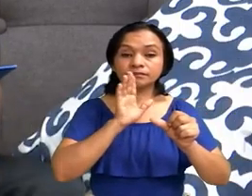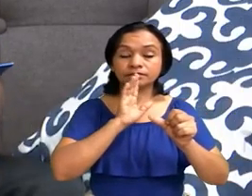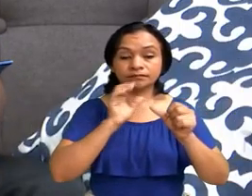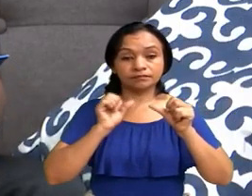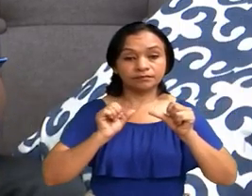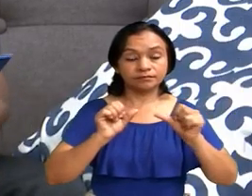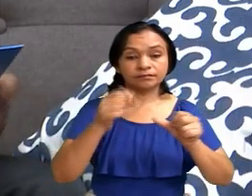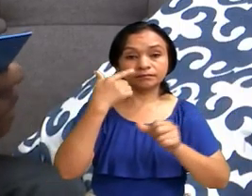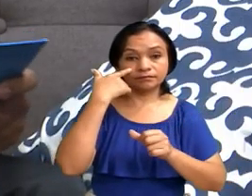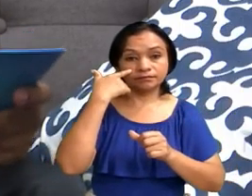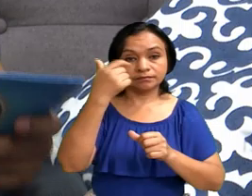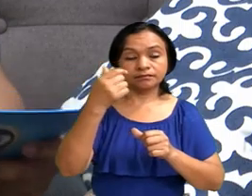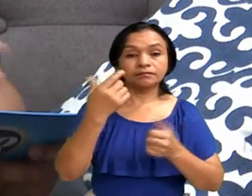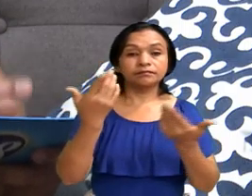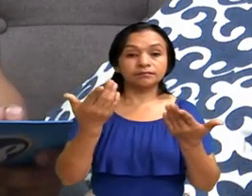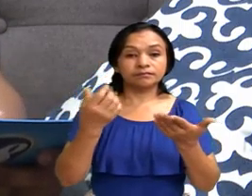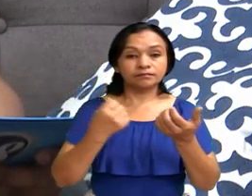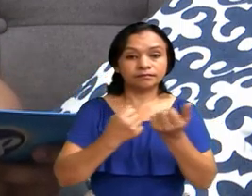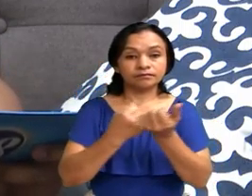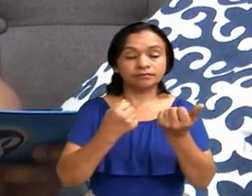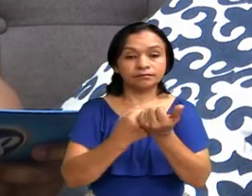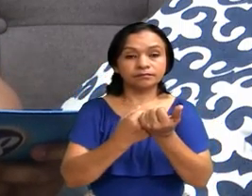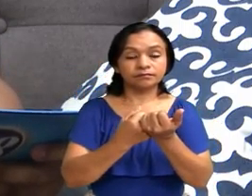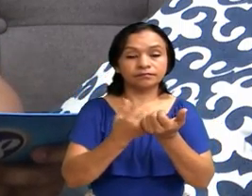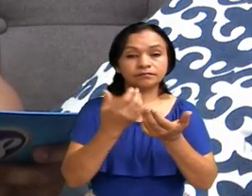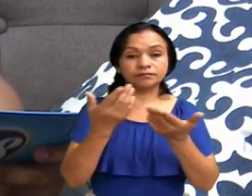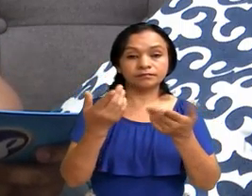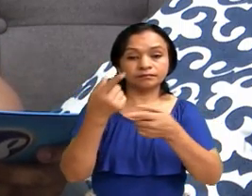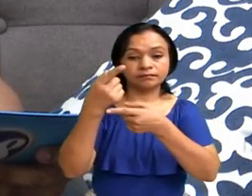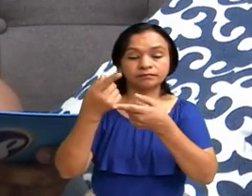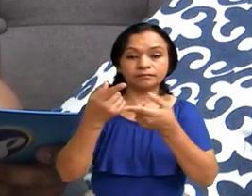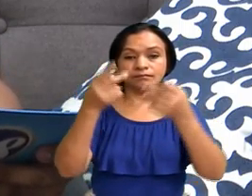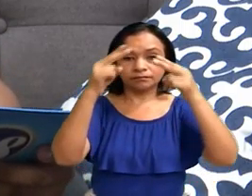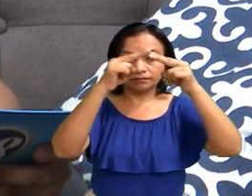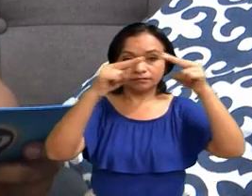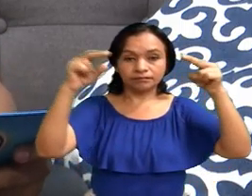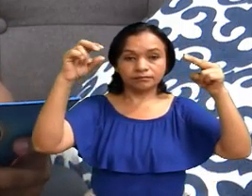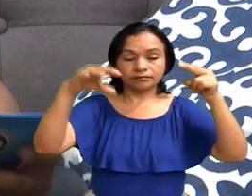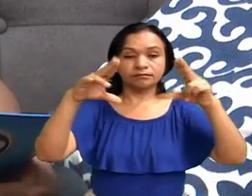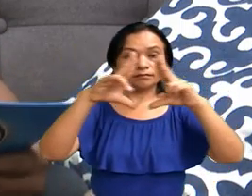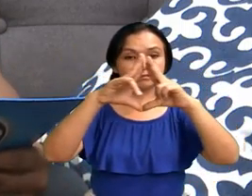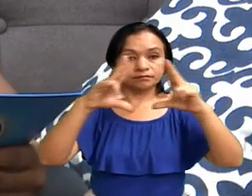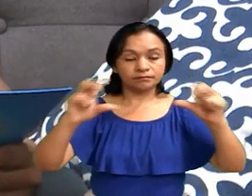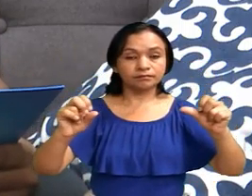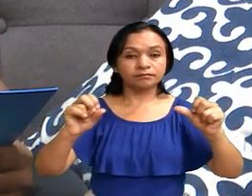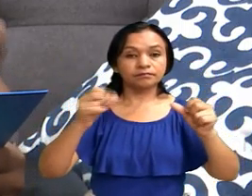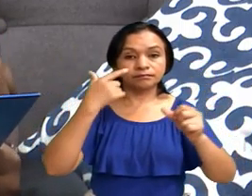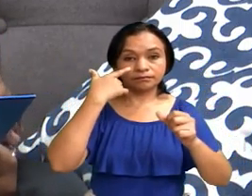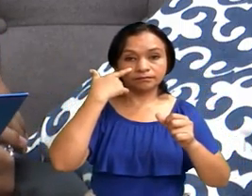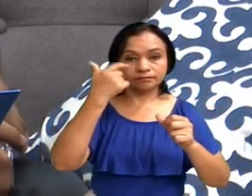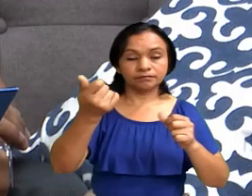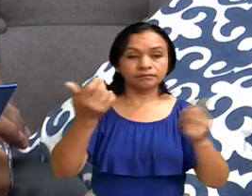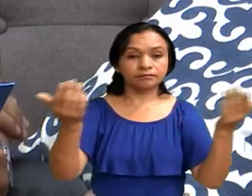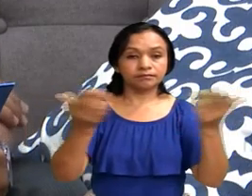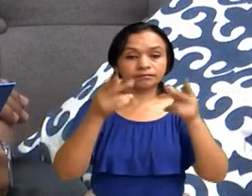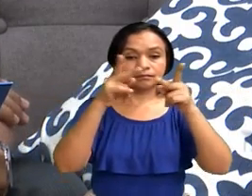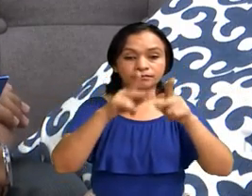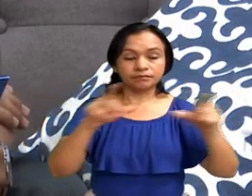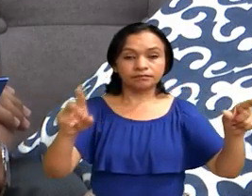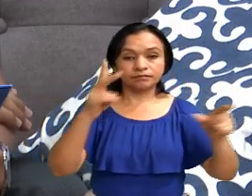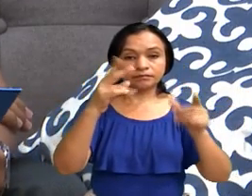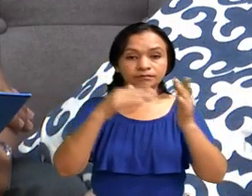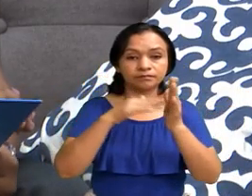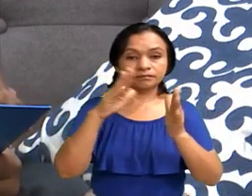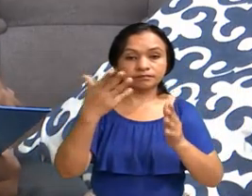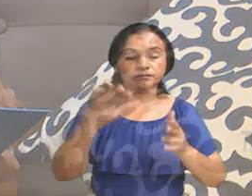continuamos conociendo los avances obtenidos en cuanto a distribución de energía eléctrica en nuestro país. También conociendo los planes para el 2019.